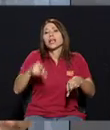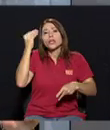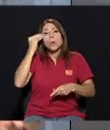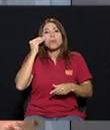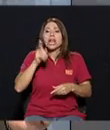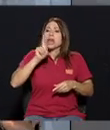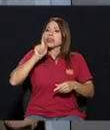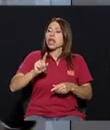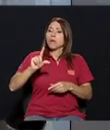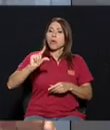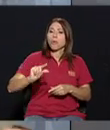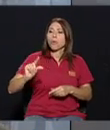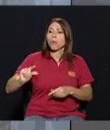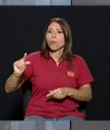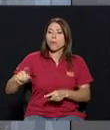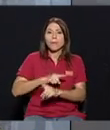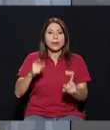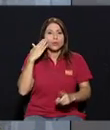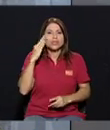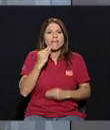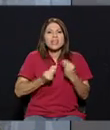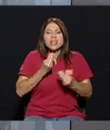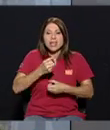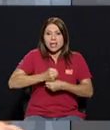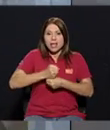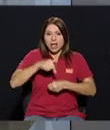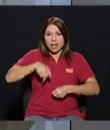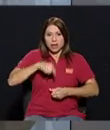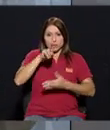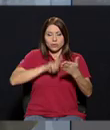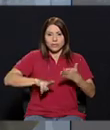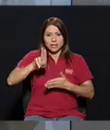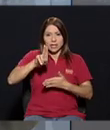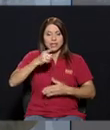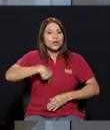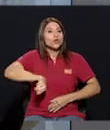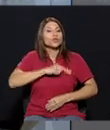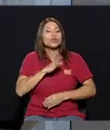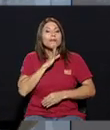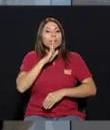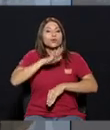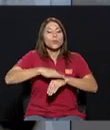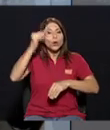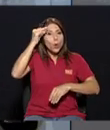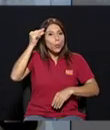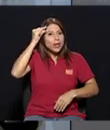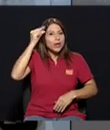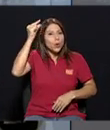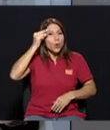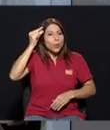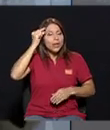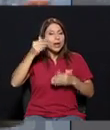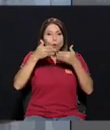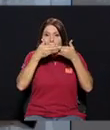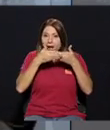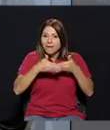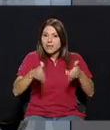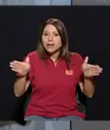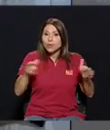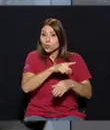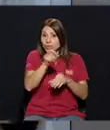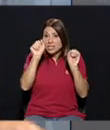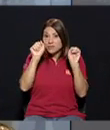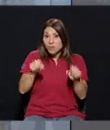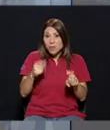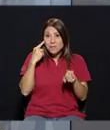sobre recortes sin saber qué es lo que hacen las universidades. Nosotros hablamos de gobierno abierto. Ustedes pueden entrar